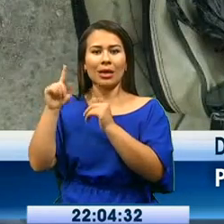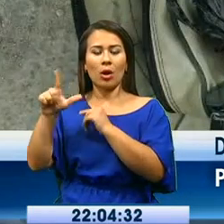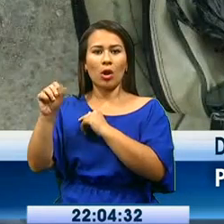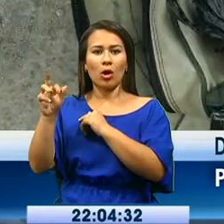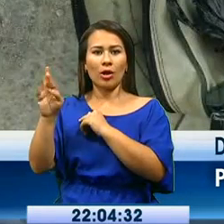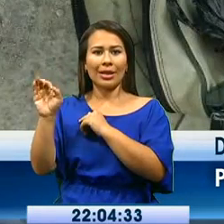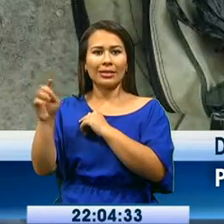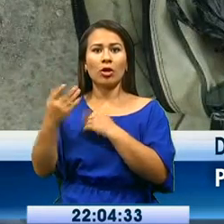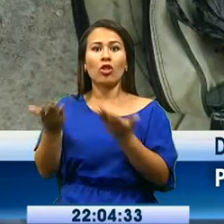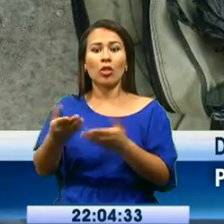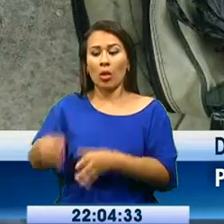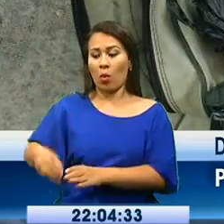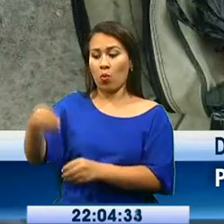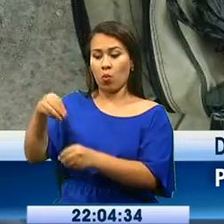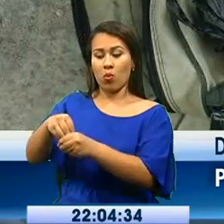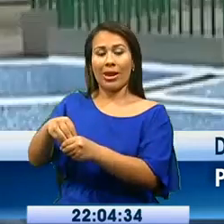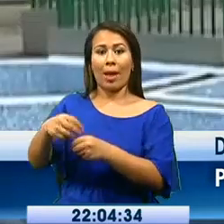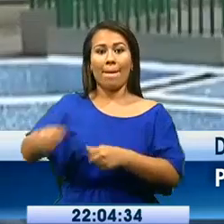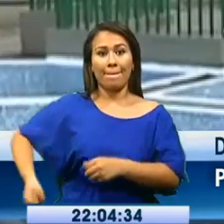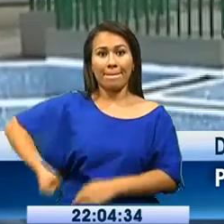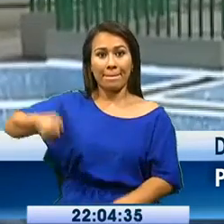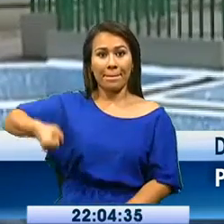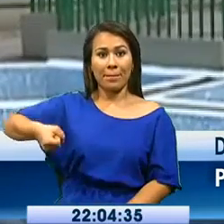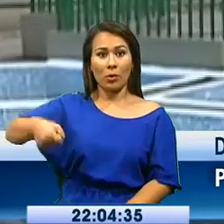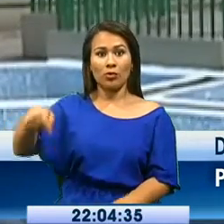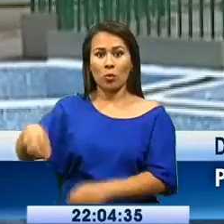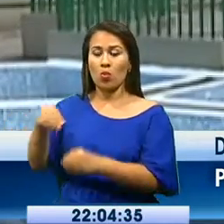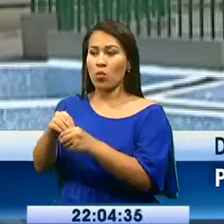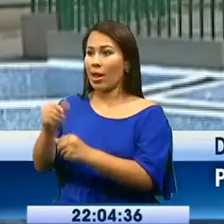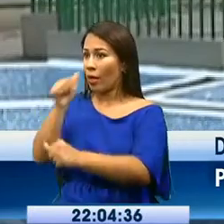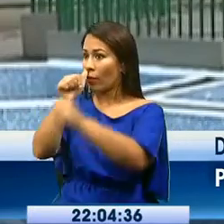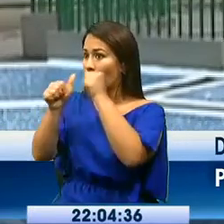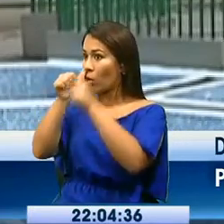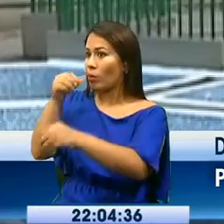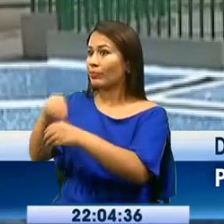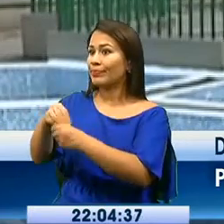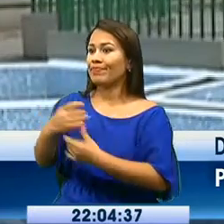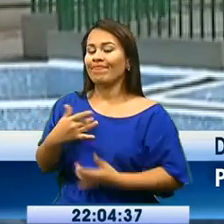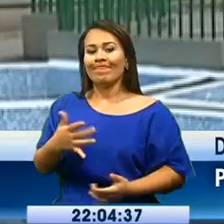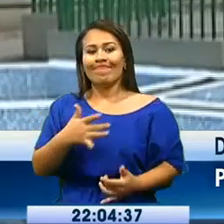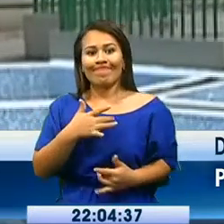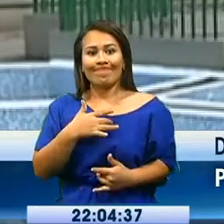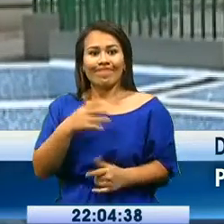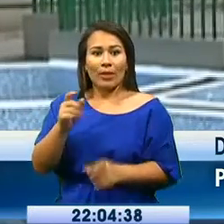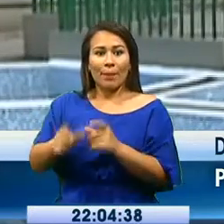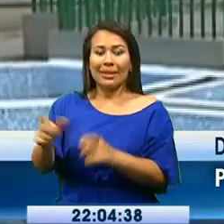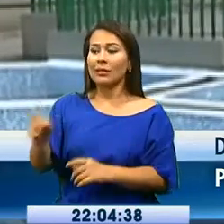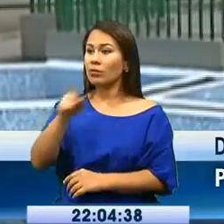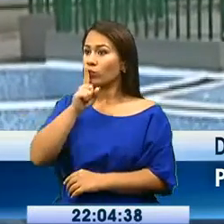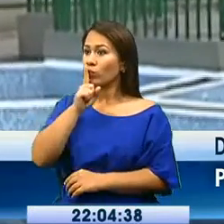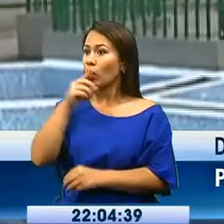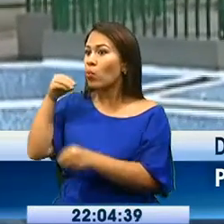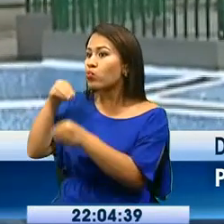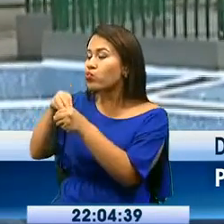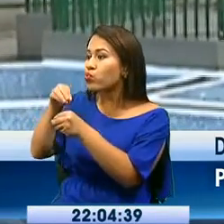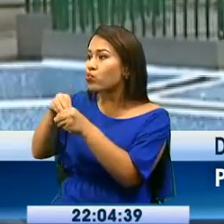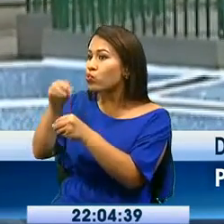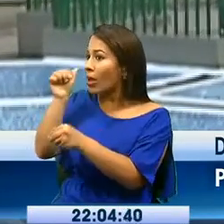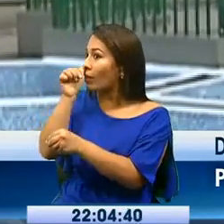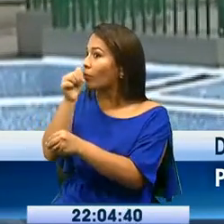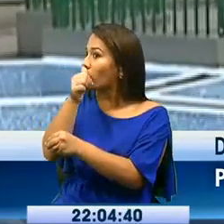en una maleta que contenía ropa. Lamentablemente hay personas que se prestan para transportar este tipo de